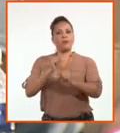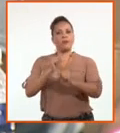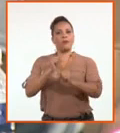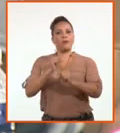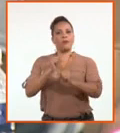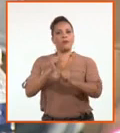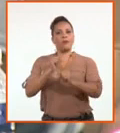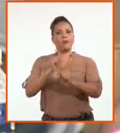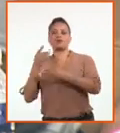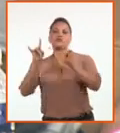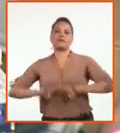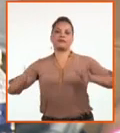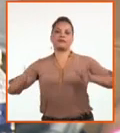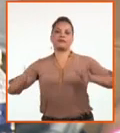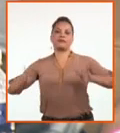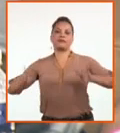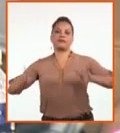universitarios y que ese conocimiento,